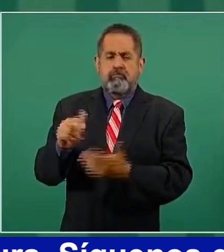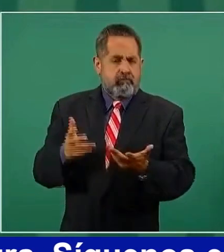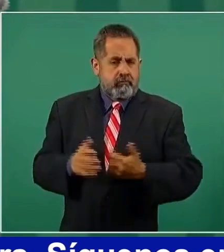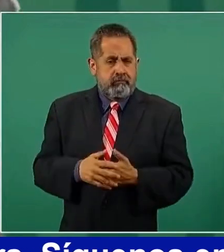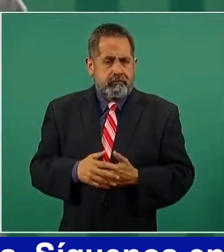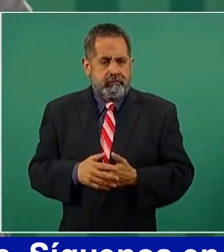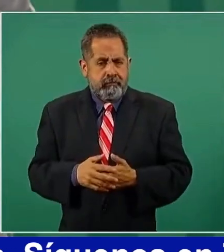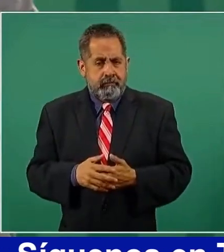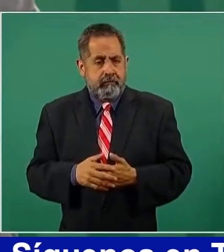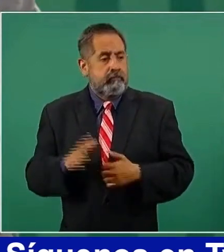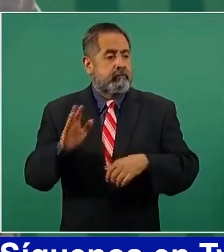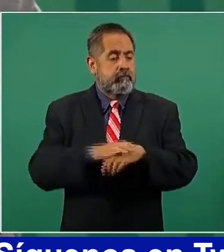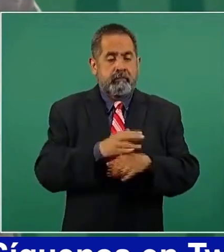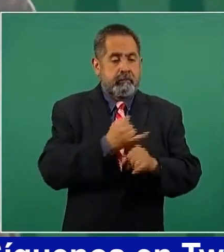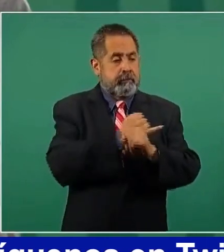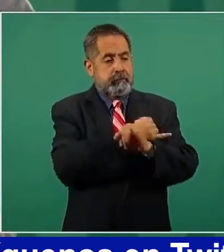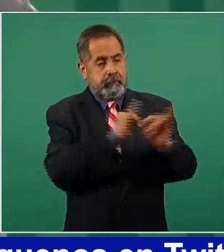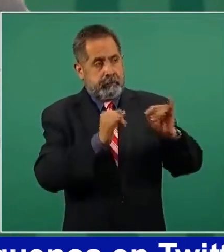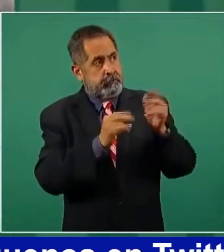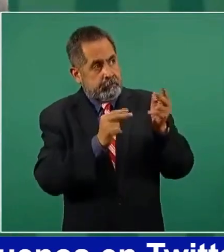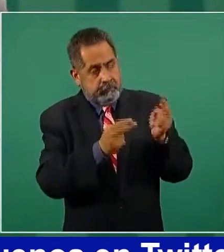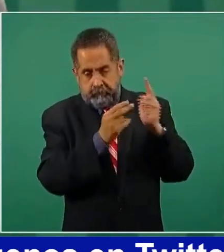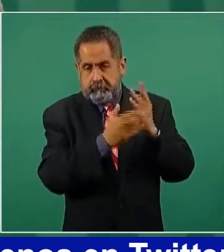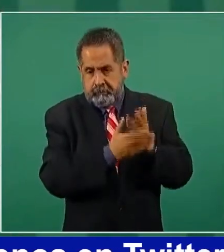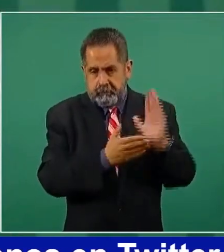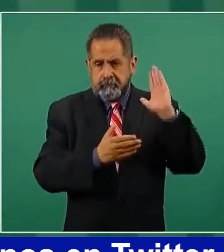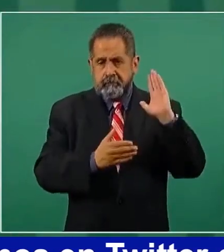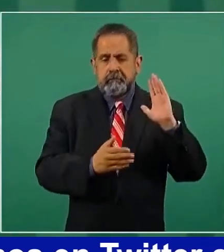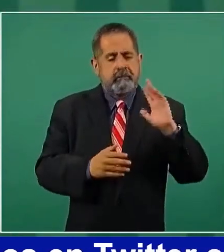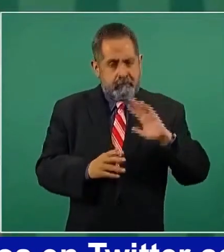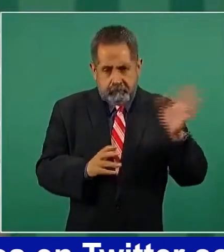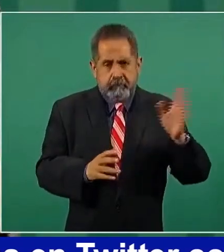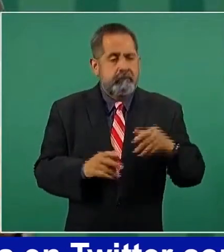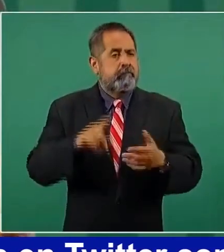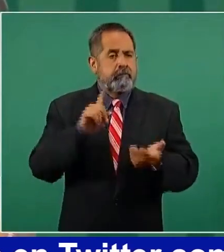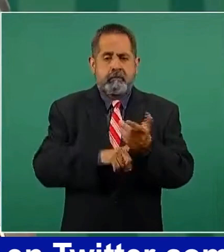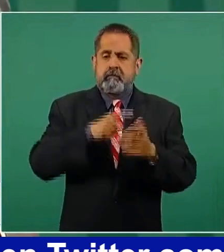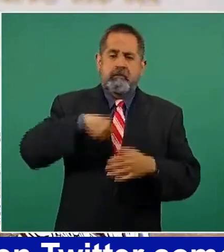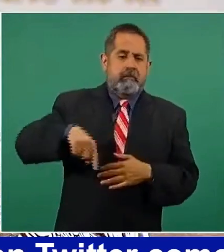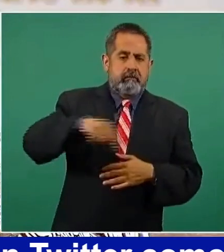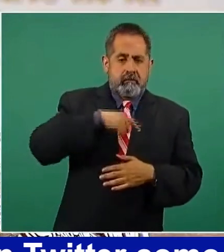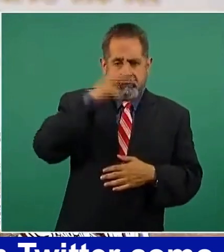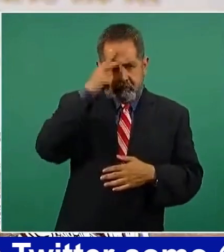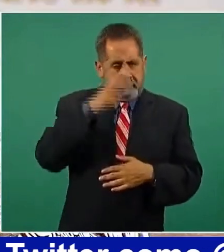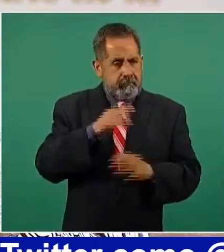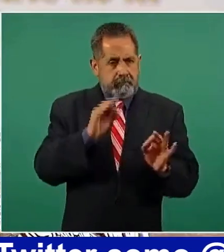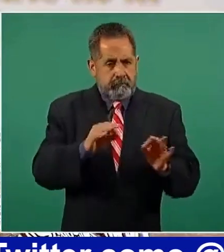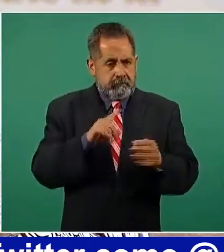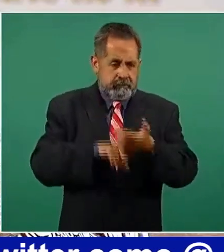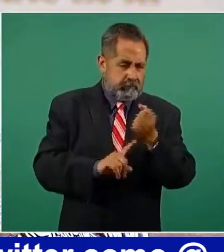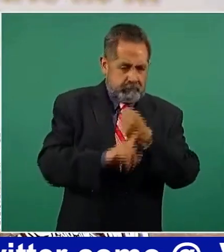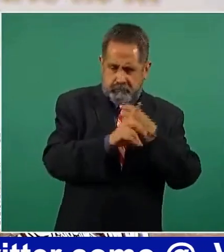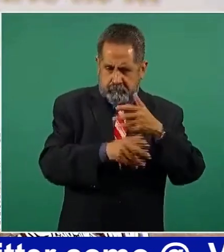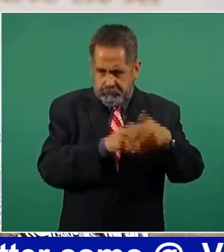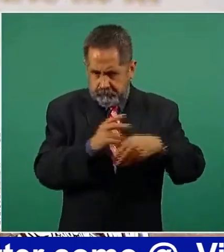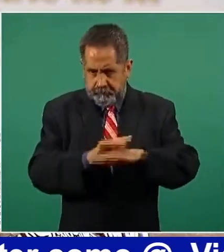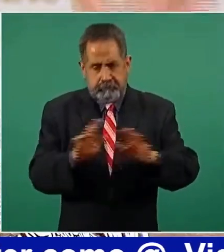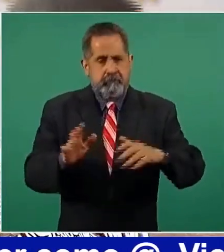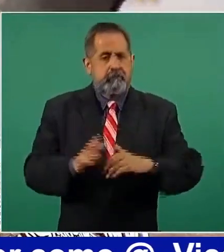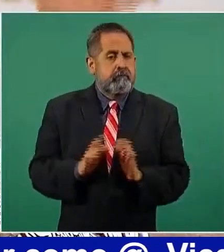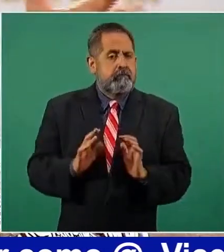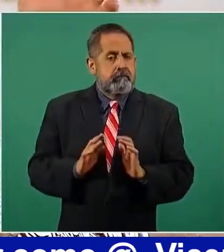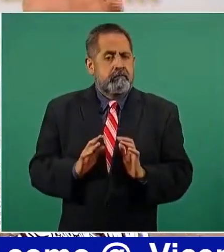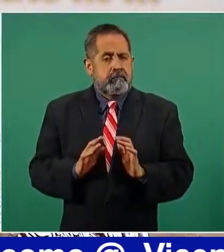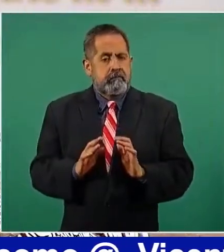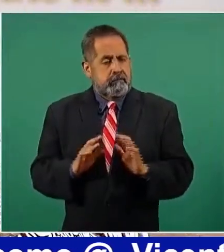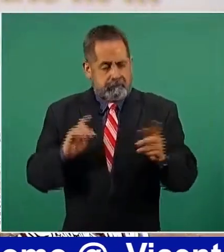de carácter externo, aun cuando existían condiciones internas